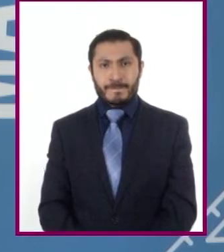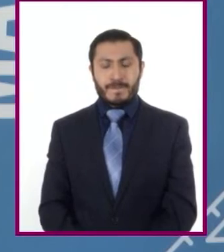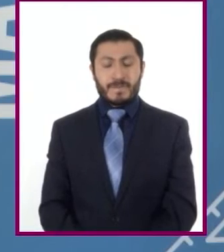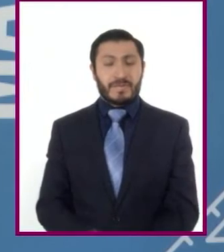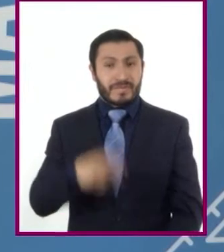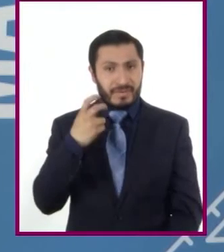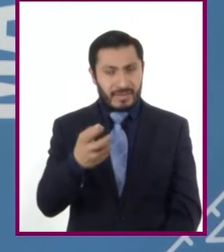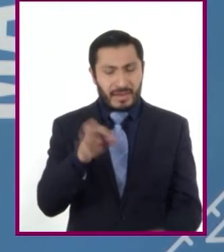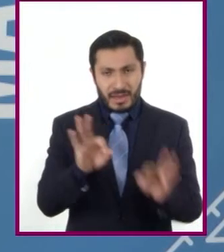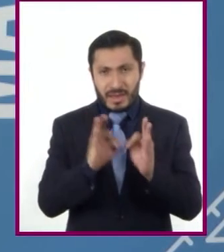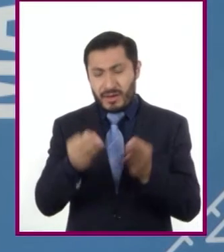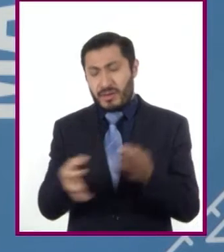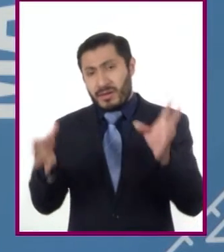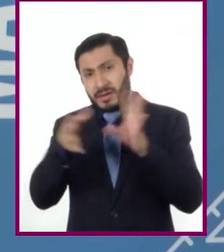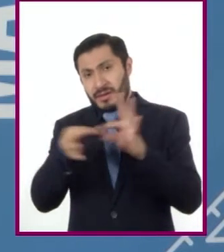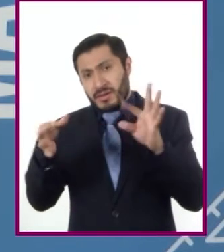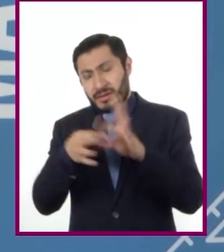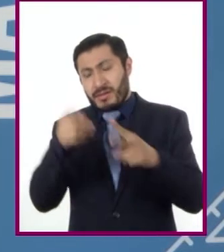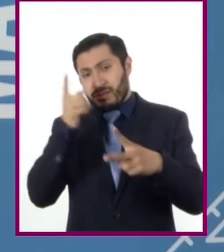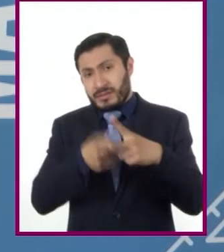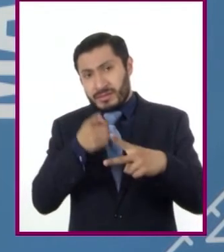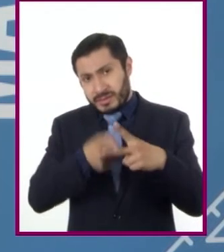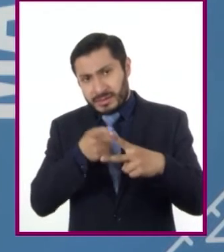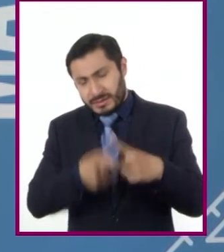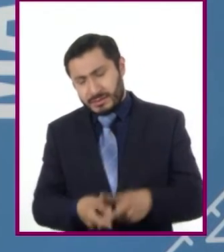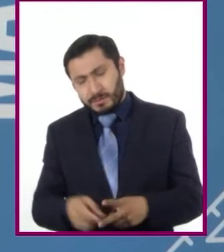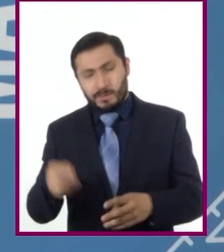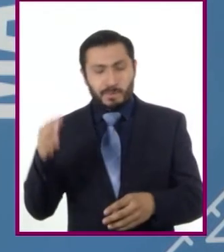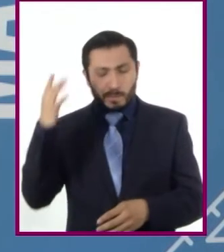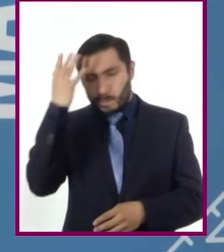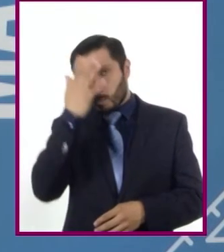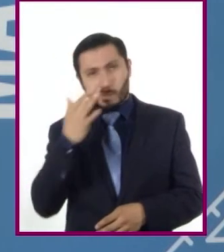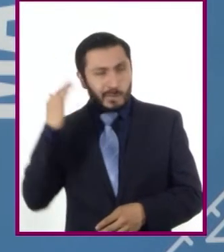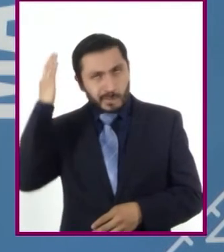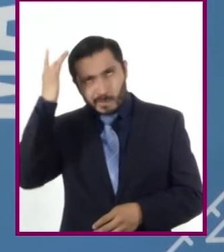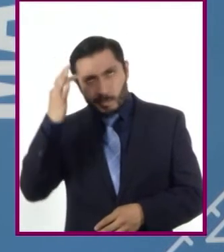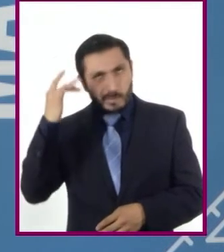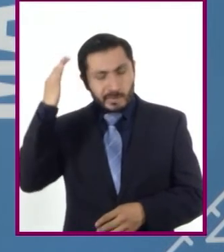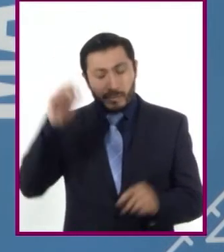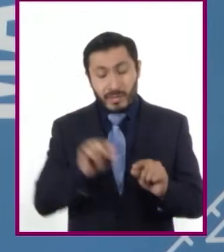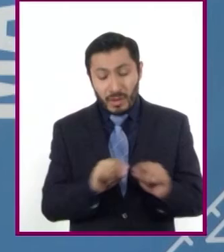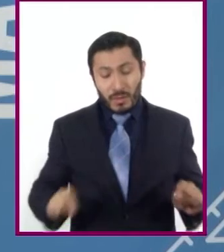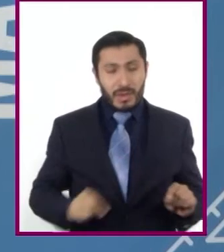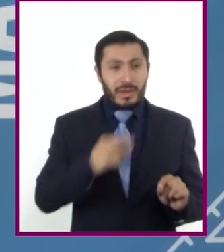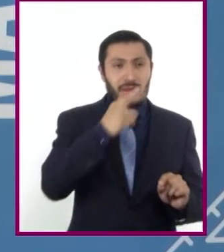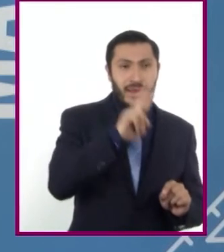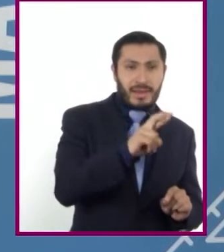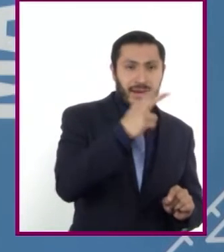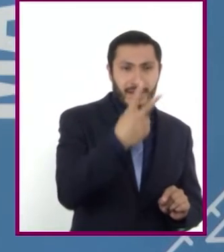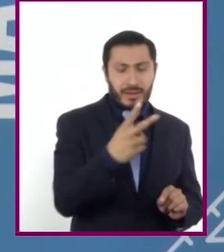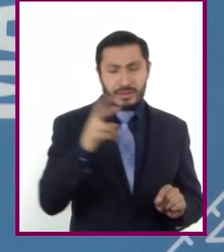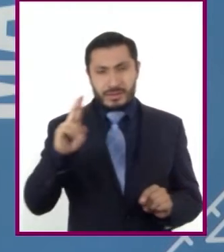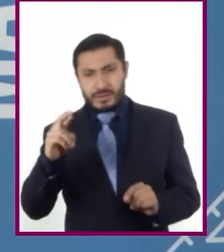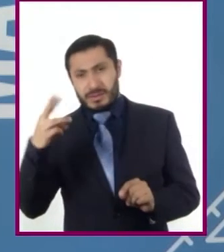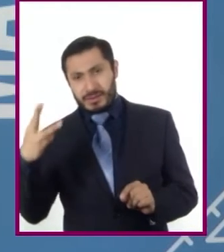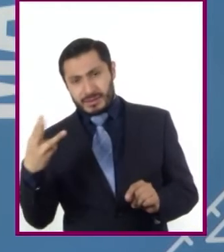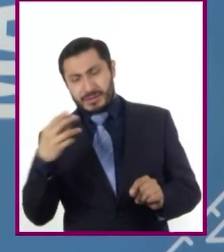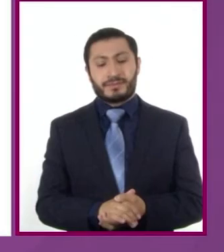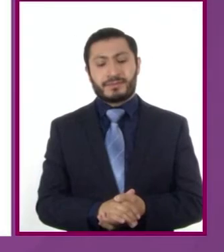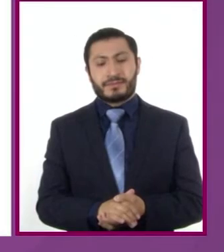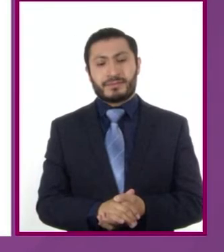A partir de esta expresión algebraica, vamos a calcular la base del rectángulo 2 y la altura del rectángulo